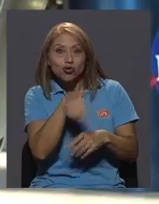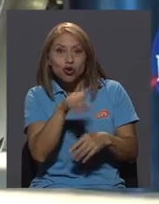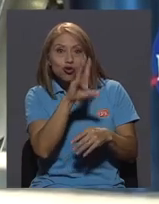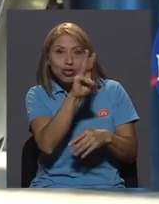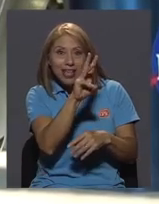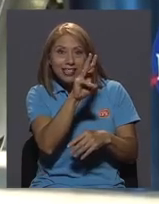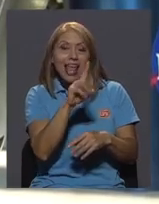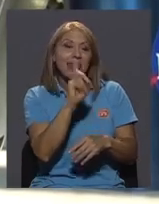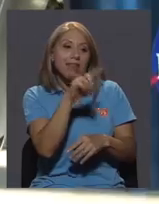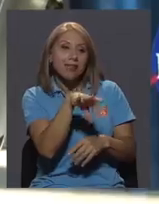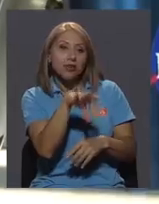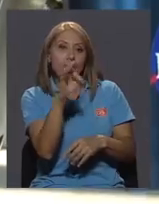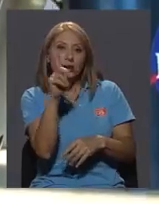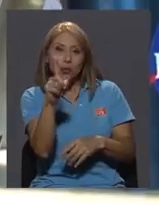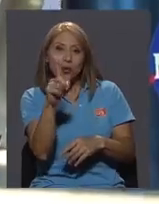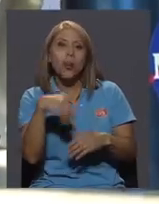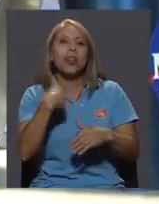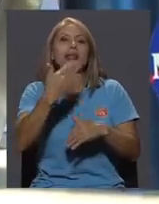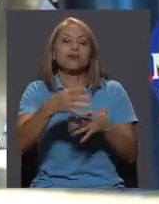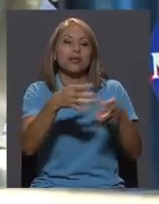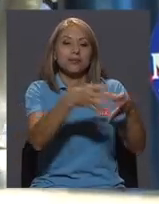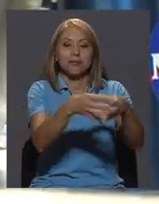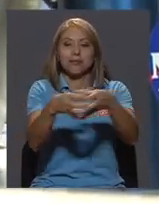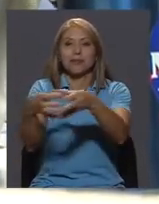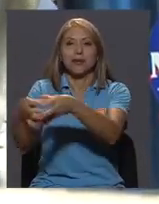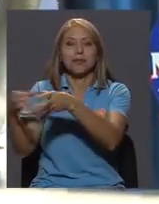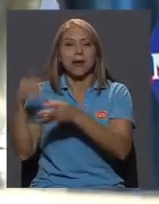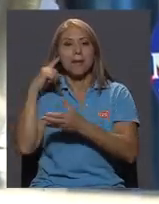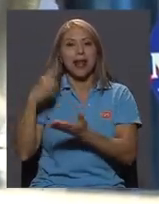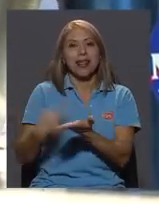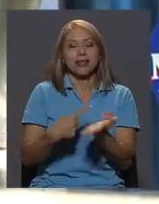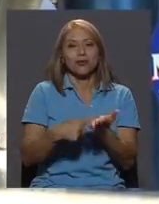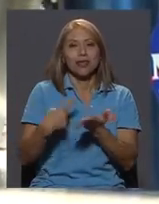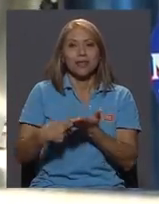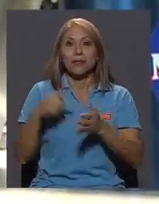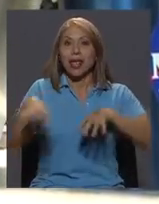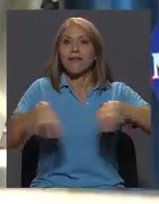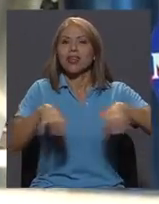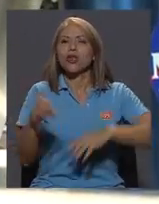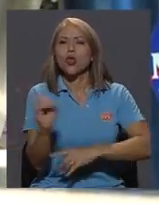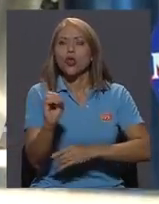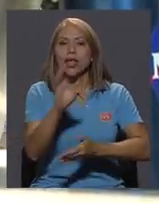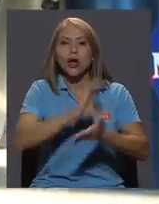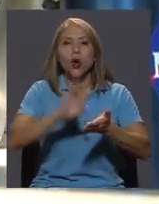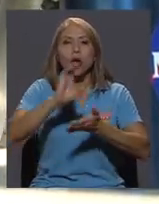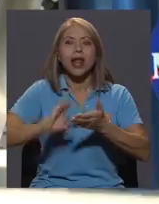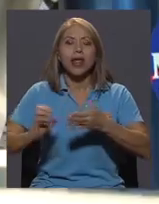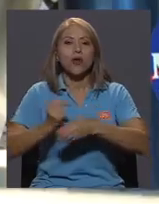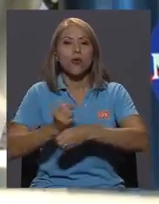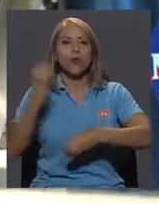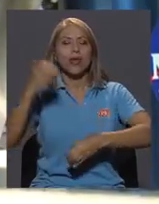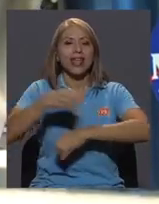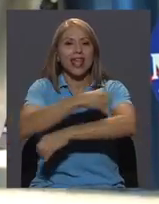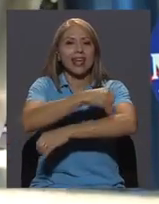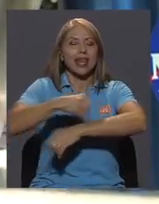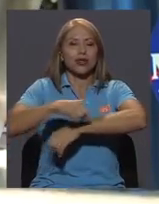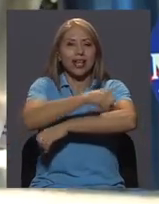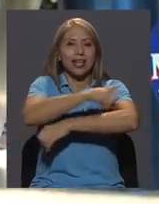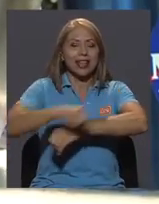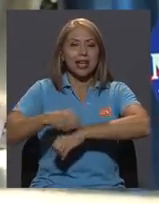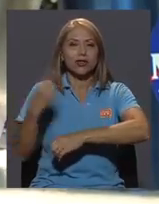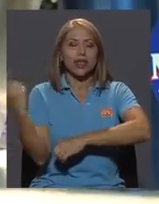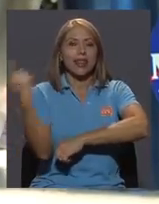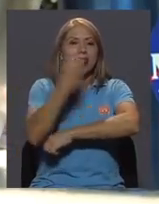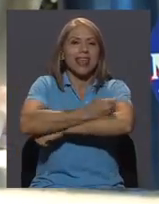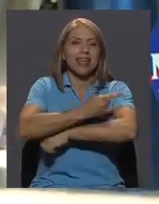cuales posteriormente se dividen para ir a discutir, ¿verdad? El evento tendrá lugar en el Colegio Federado de Ingenieros y Arquitectos los